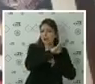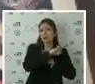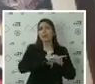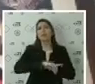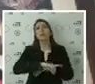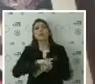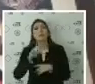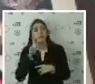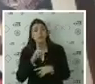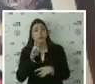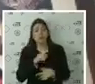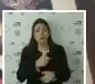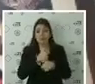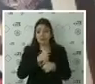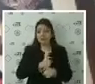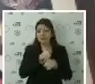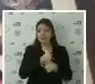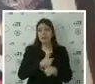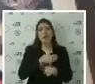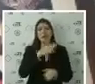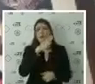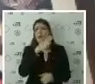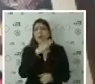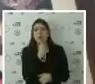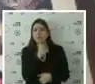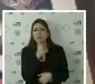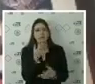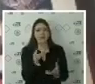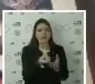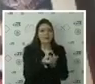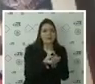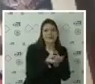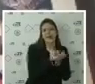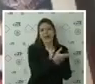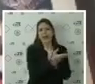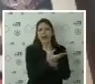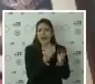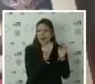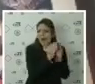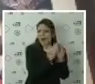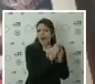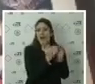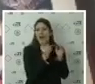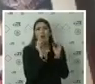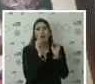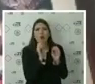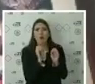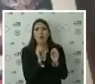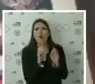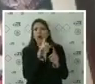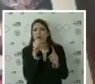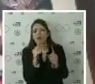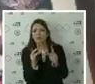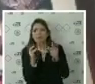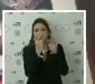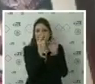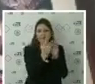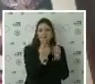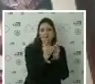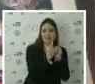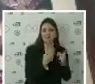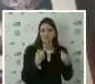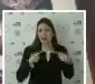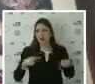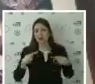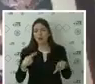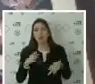no pueden ni siquiera ya salir de ahí, de sus casas, ni tener ningún contacto hacia las demás personas